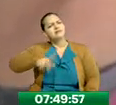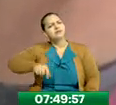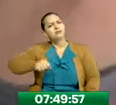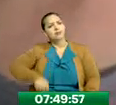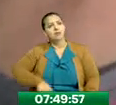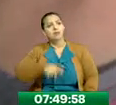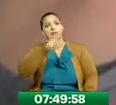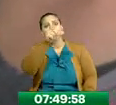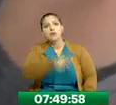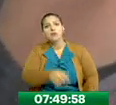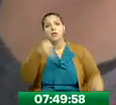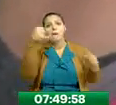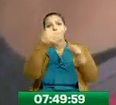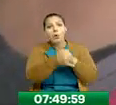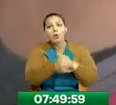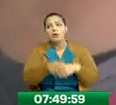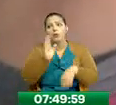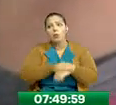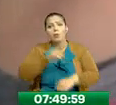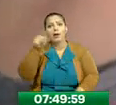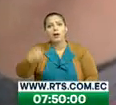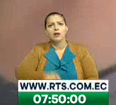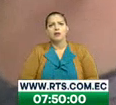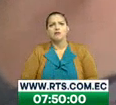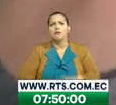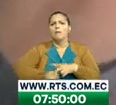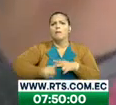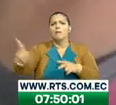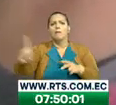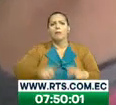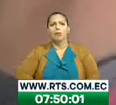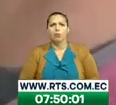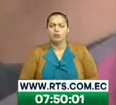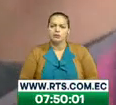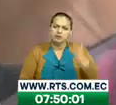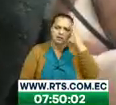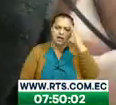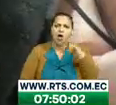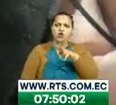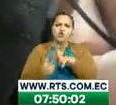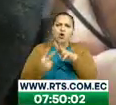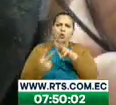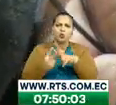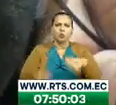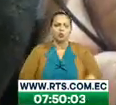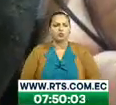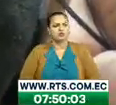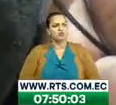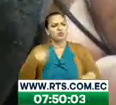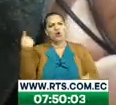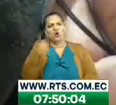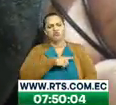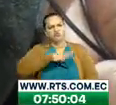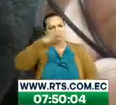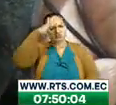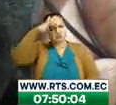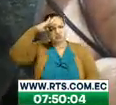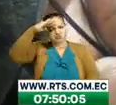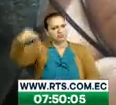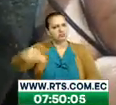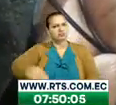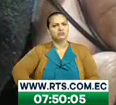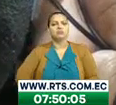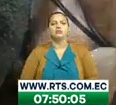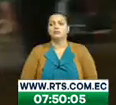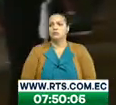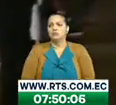violación, tampoco no hicieron nada y no, ya no, ya la gente está cansada de aquí. Debemos hacer con las manos propias, como se dice,